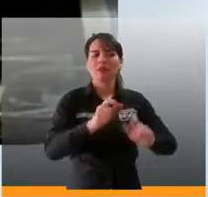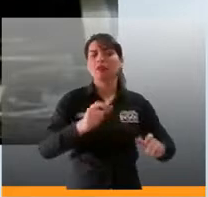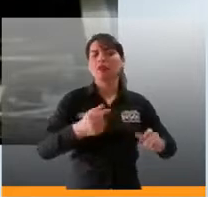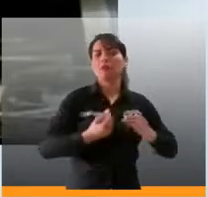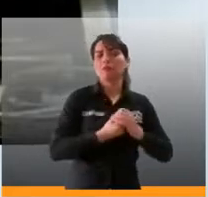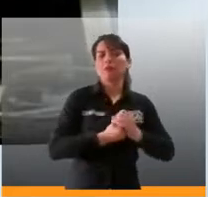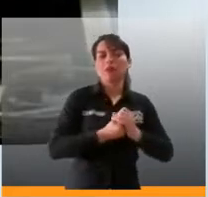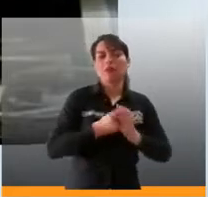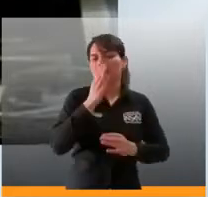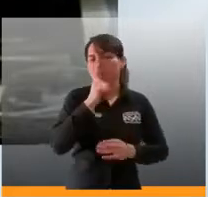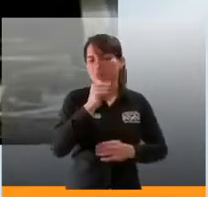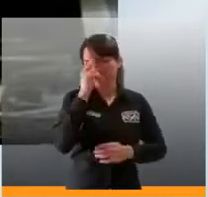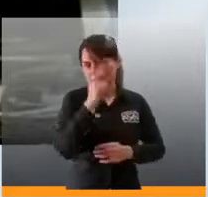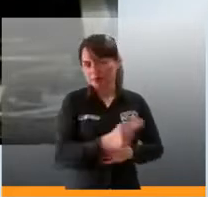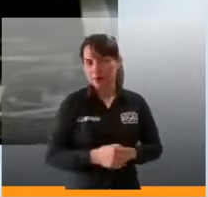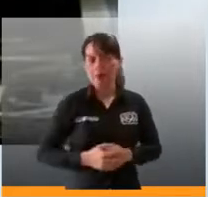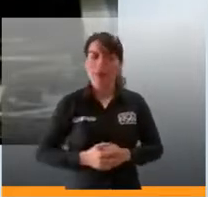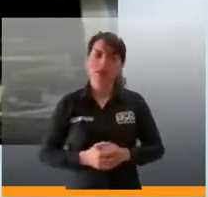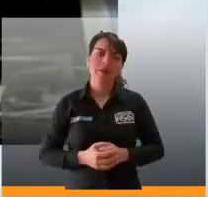y de los derechos humanos.